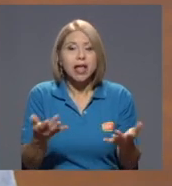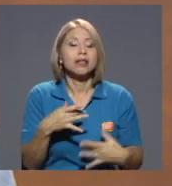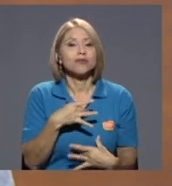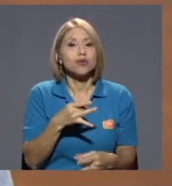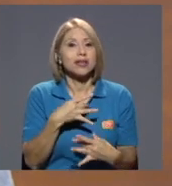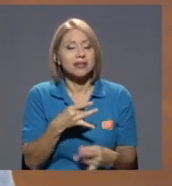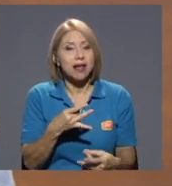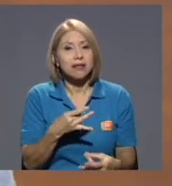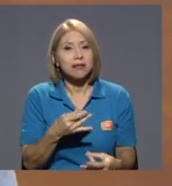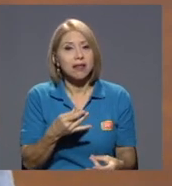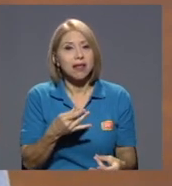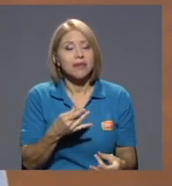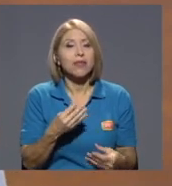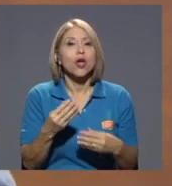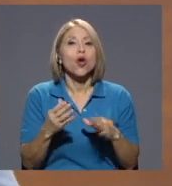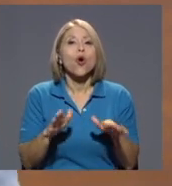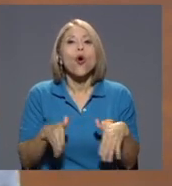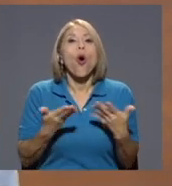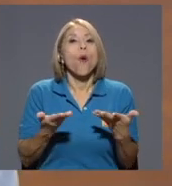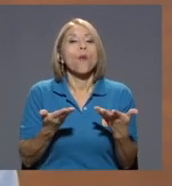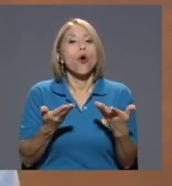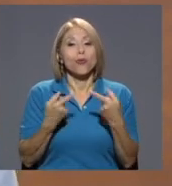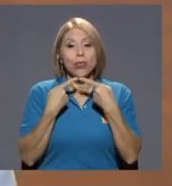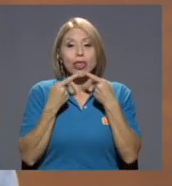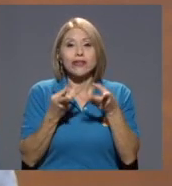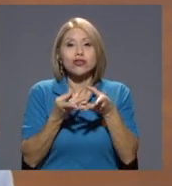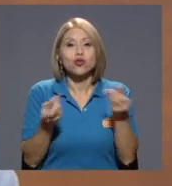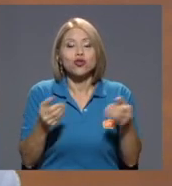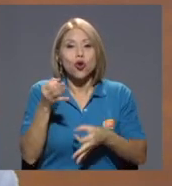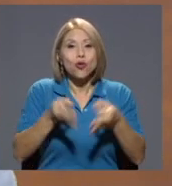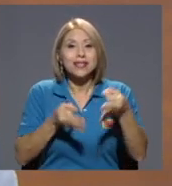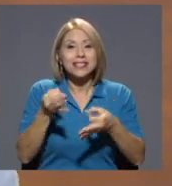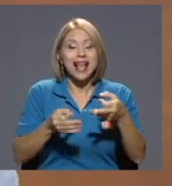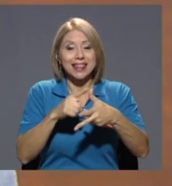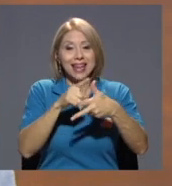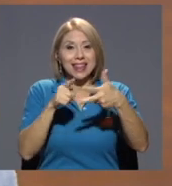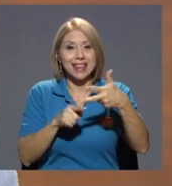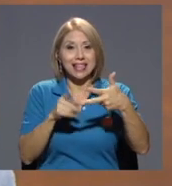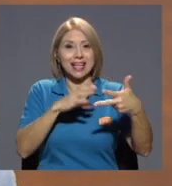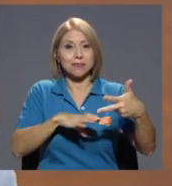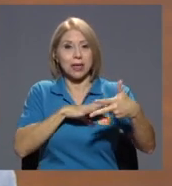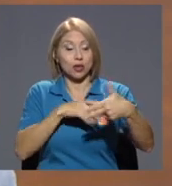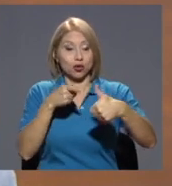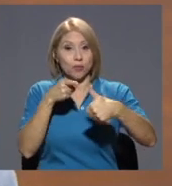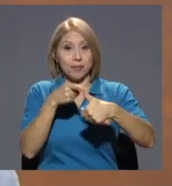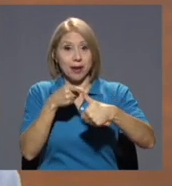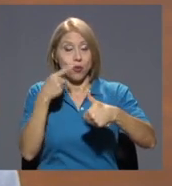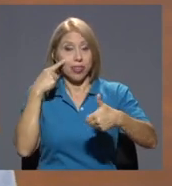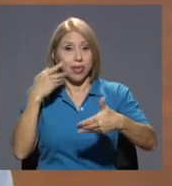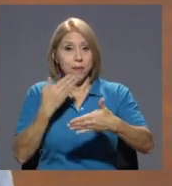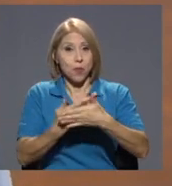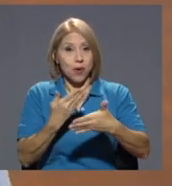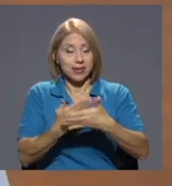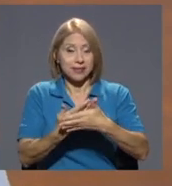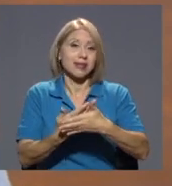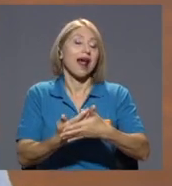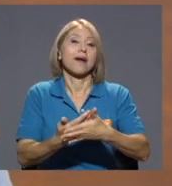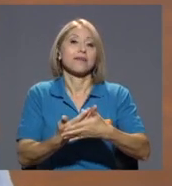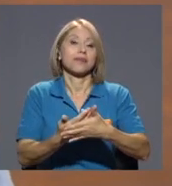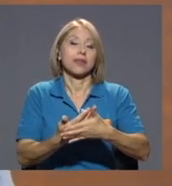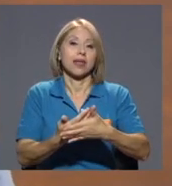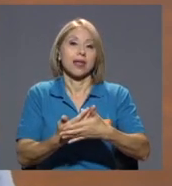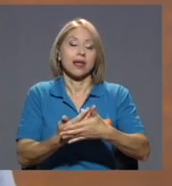la resolución judicial también tiene tres aspectos el primero que demuestra claramente según los jueces es